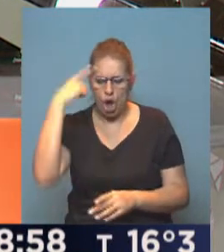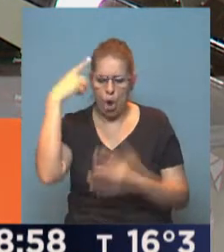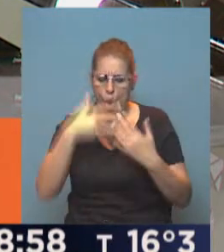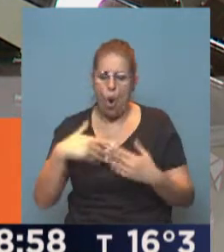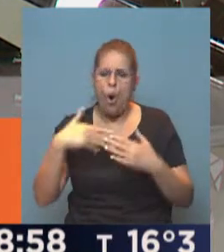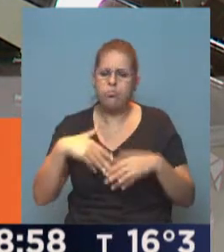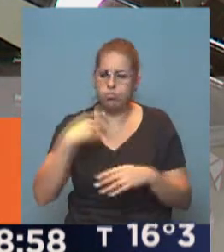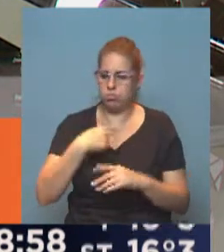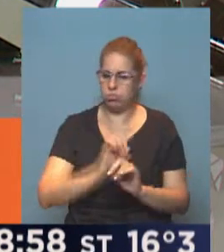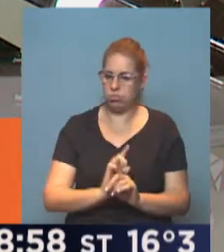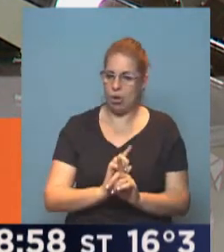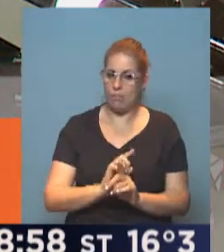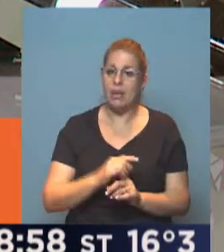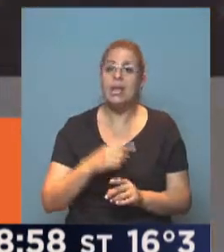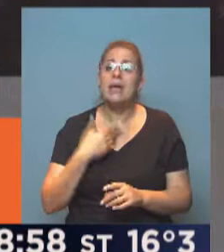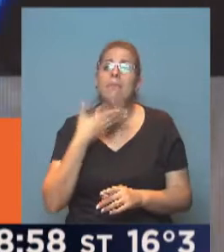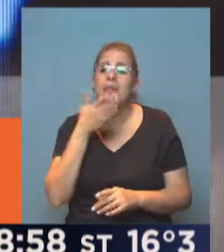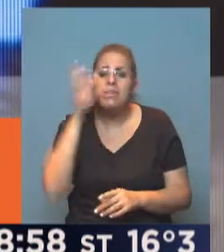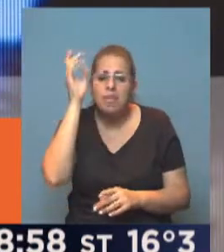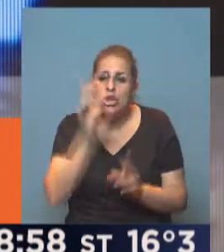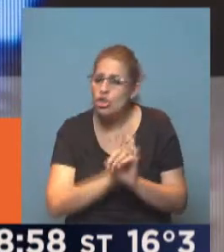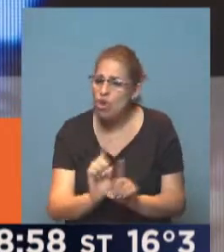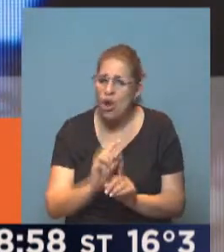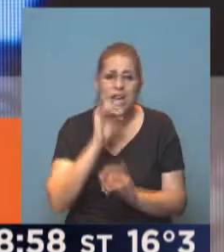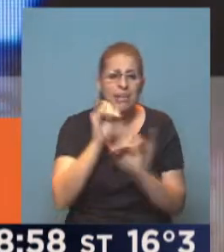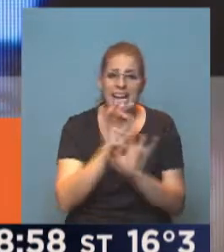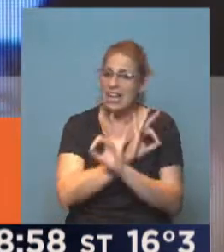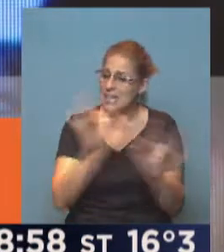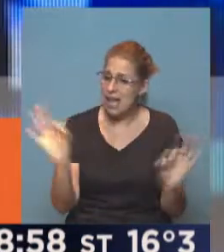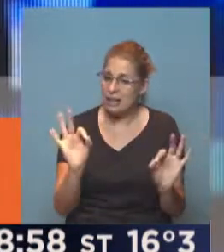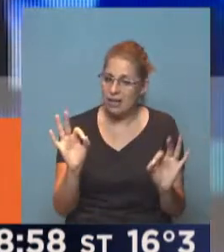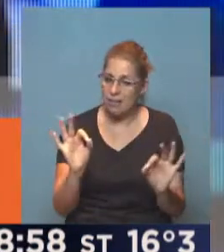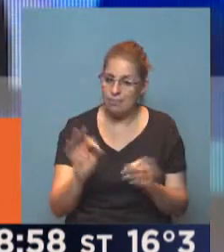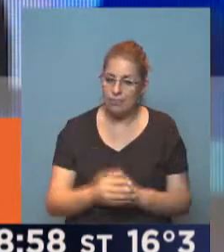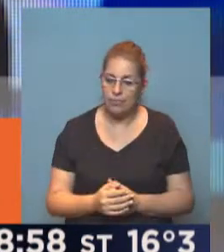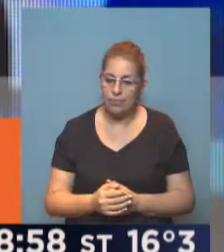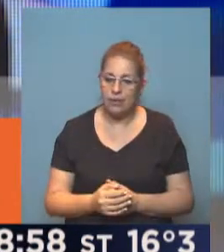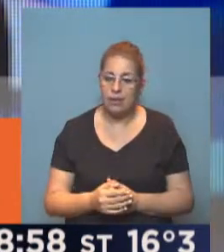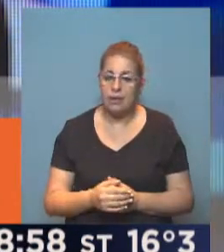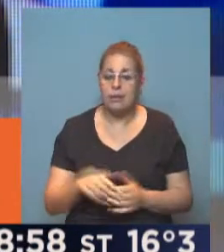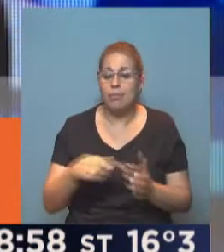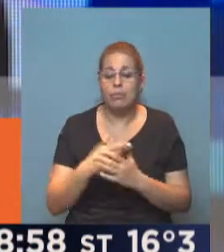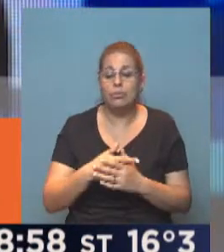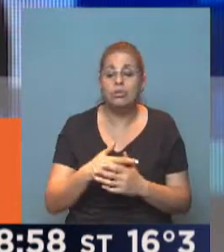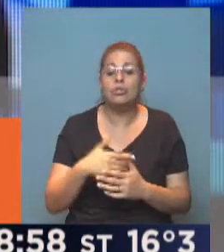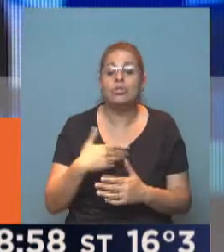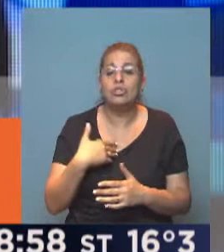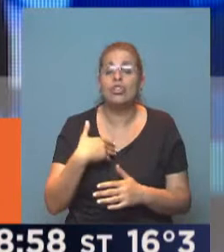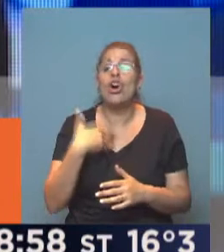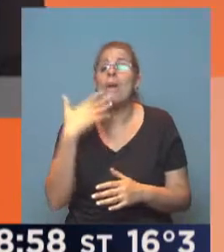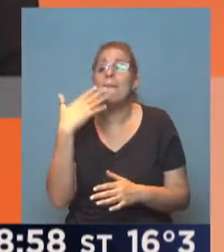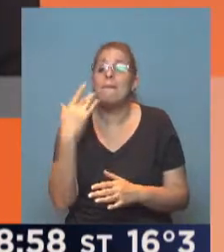niega esa promesa, no se disculpan, no explican. Y la verdad que se instala algo que no es cierto.